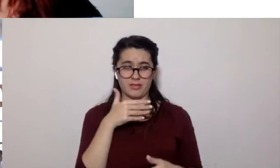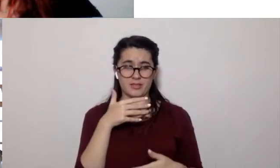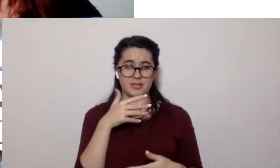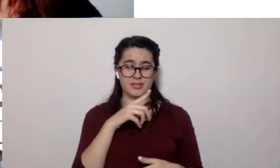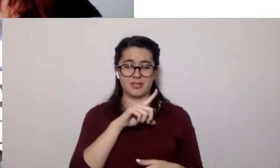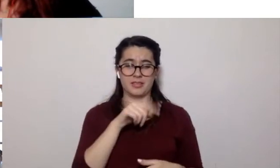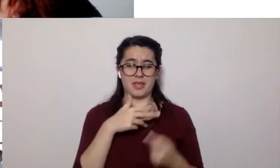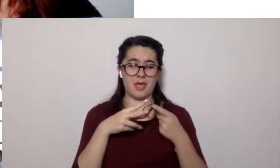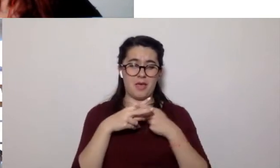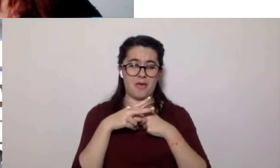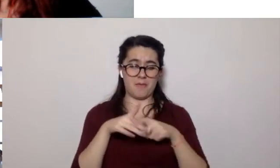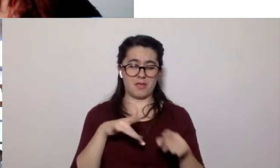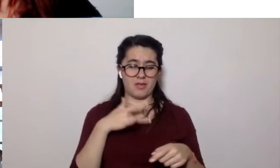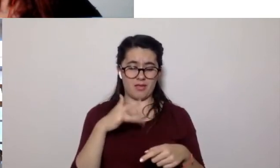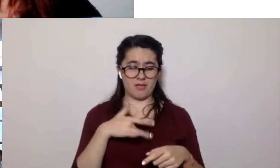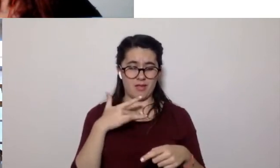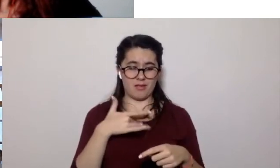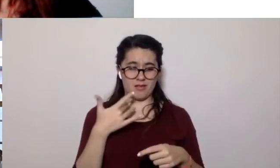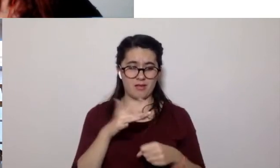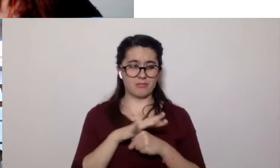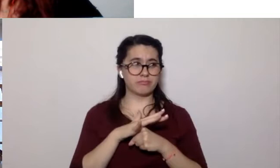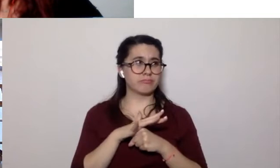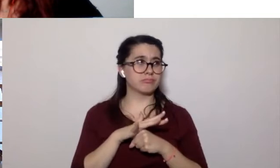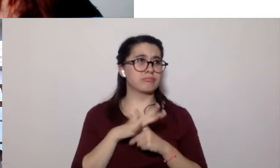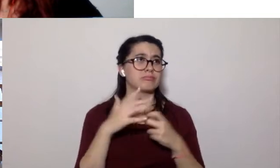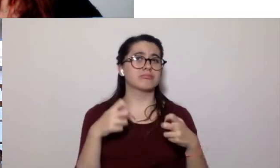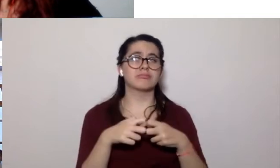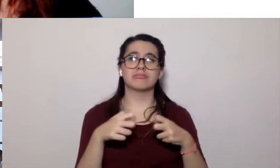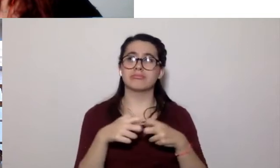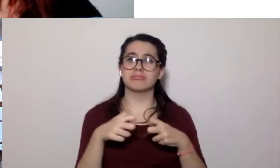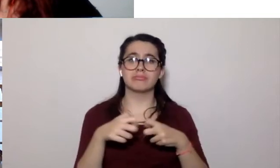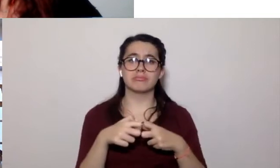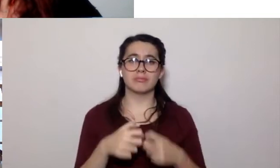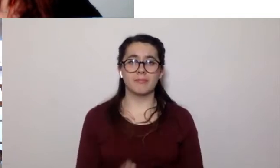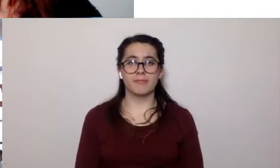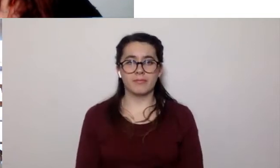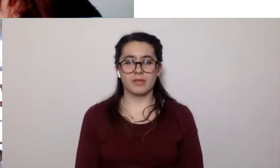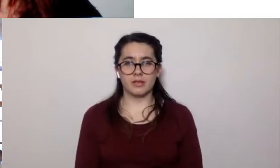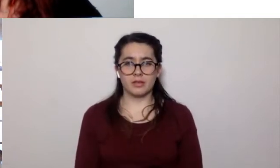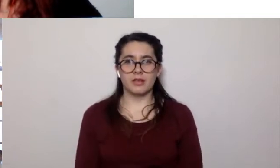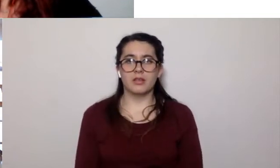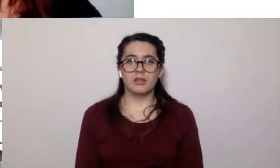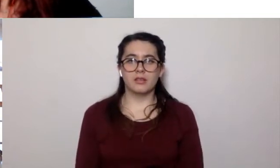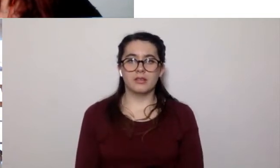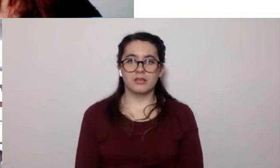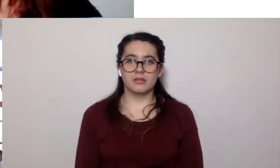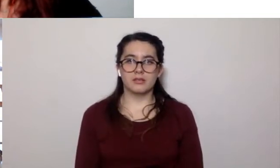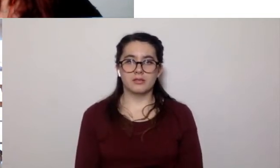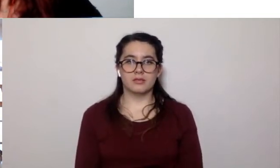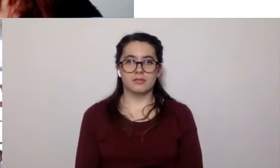Una cosa es tener una rutina y otra cosa es hacer cosas